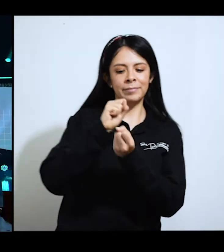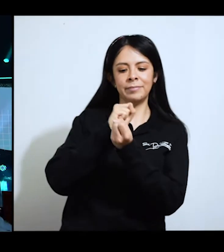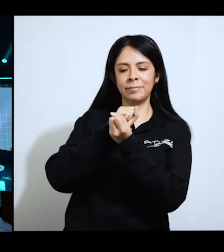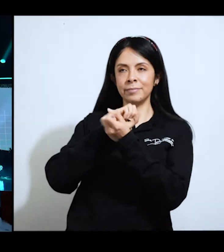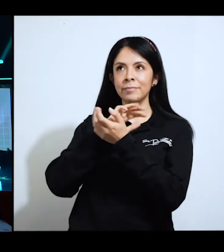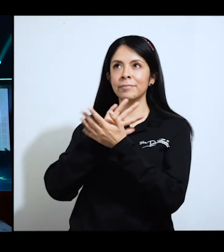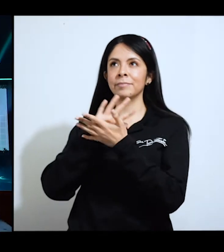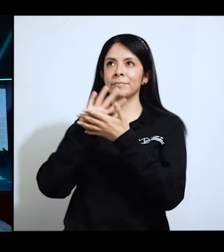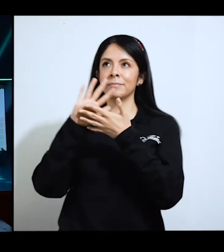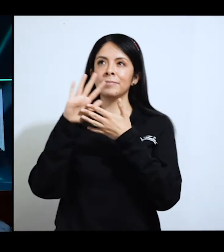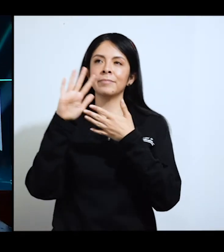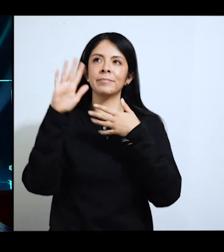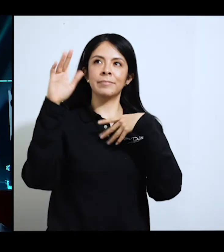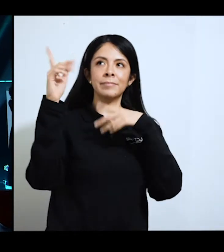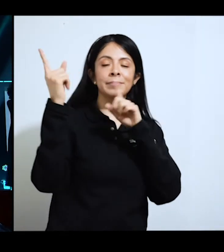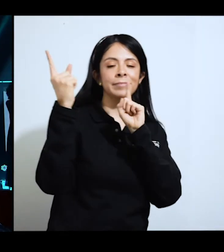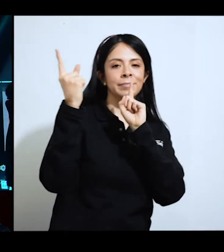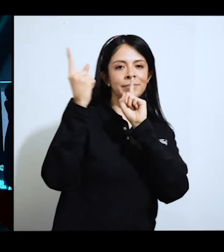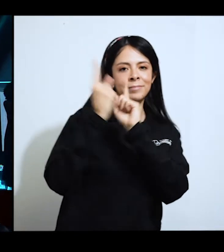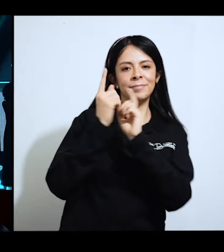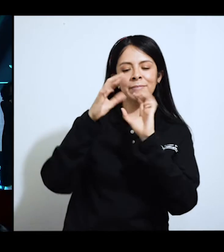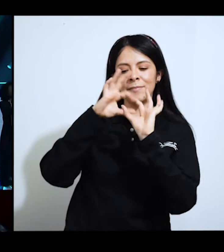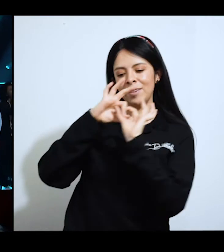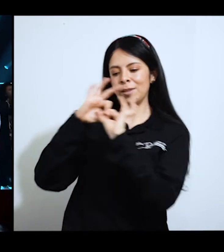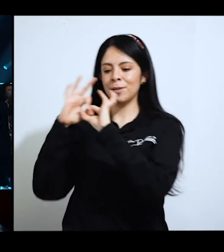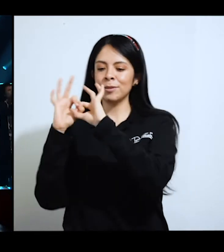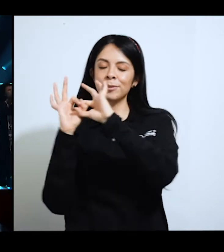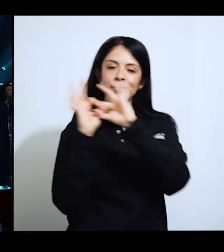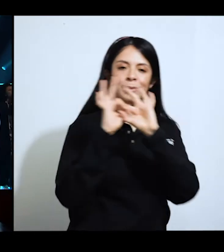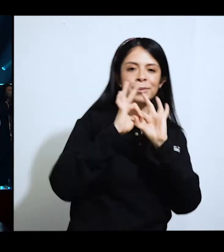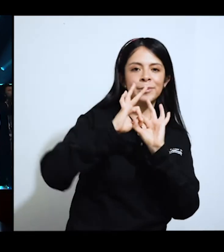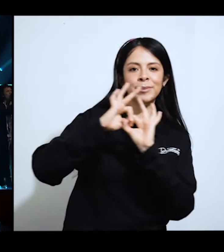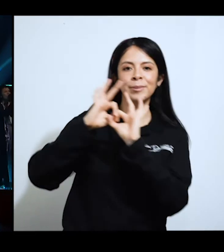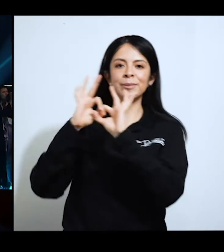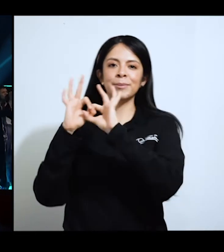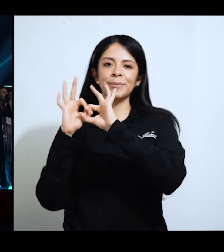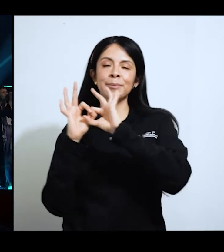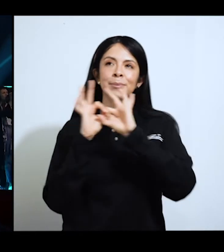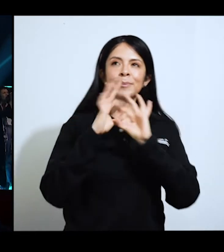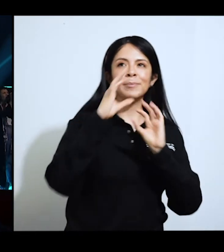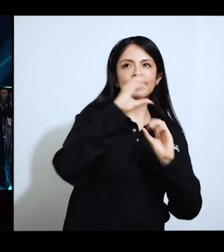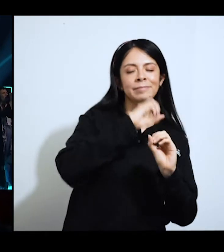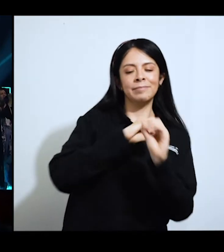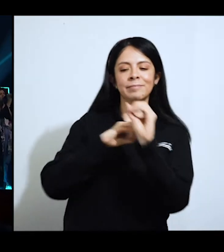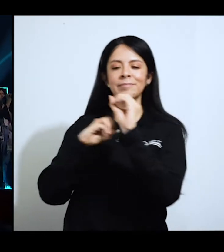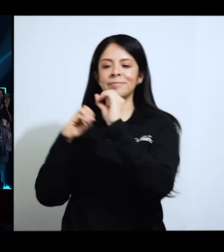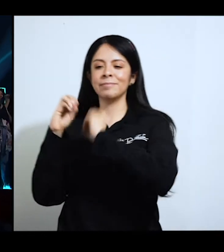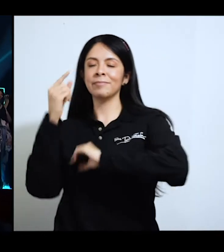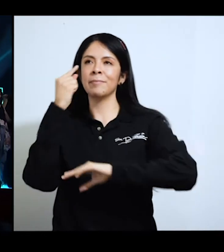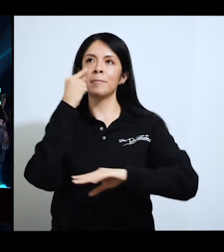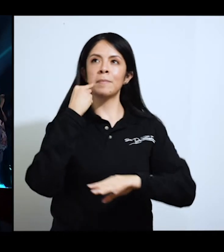Abba, Padre, tu espíritu me hizo uno contigo.